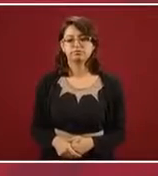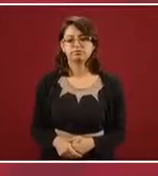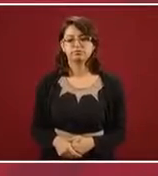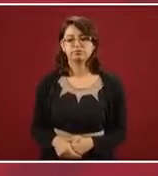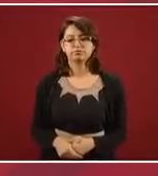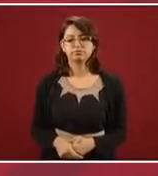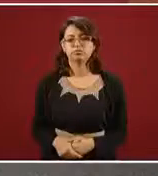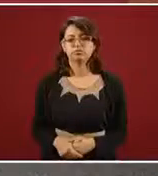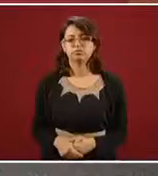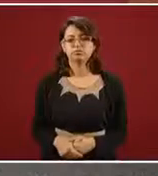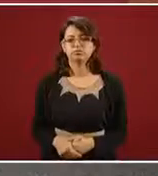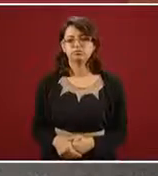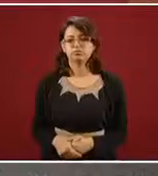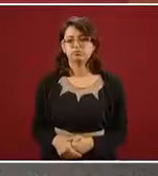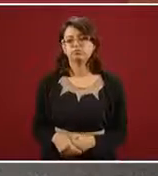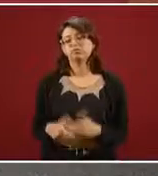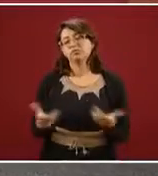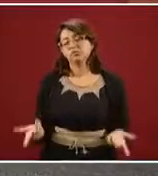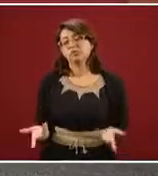precio.